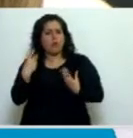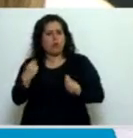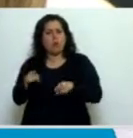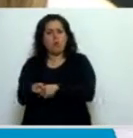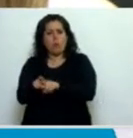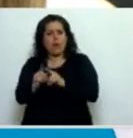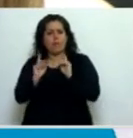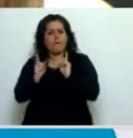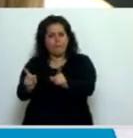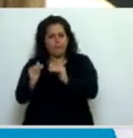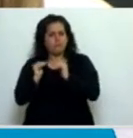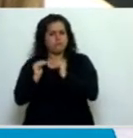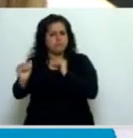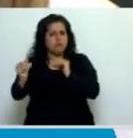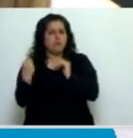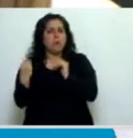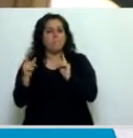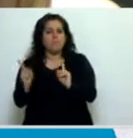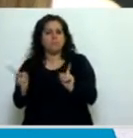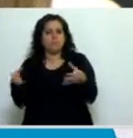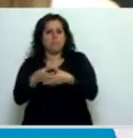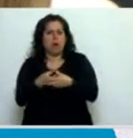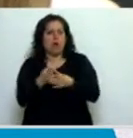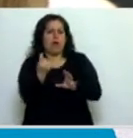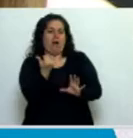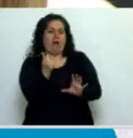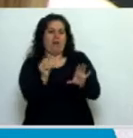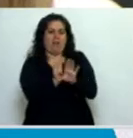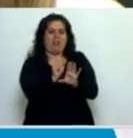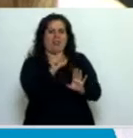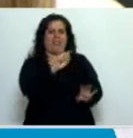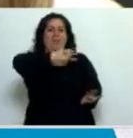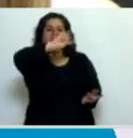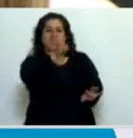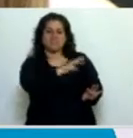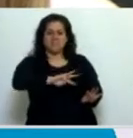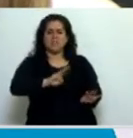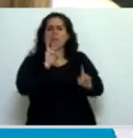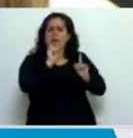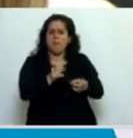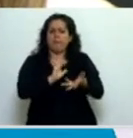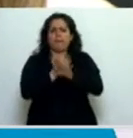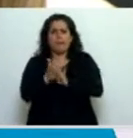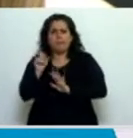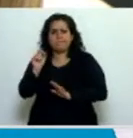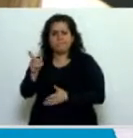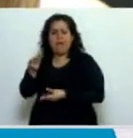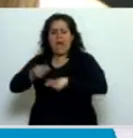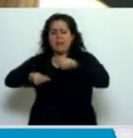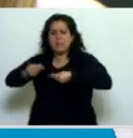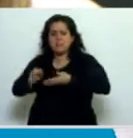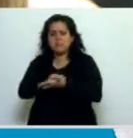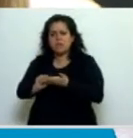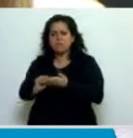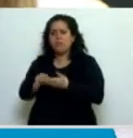la sustentabilidad de ese fondo del ANSES y sobre todo la transparencia en su administración